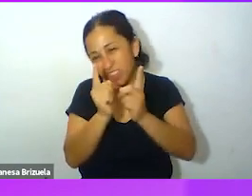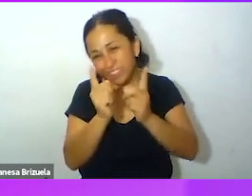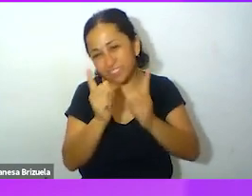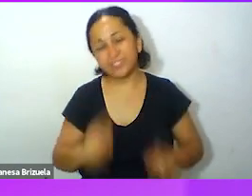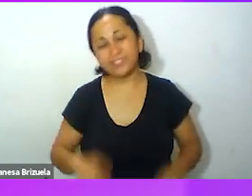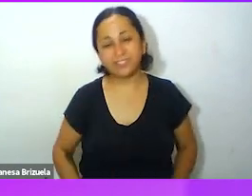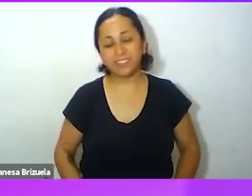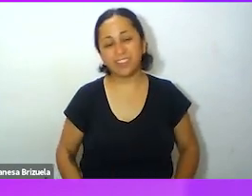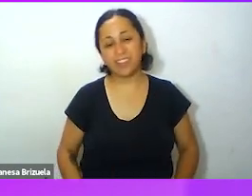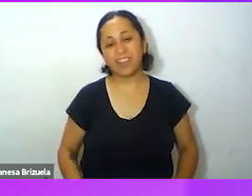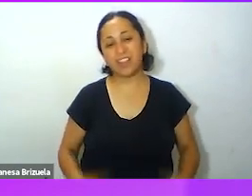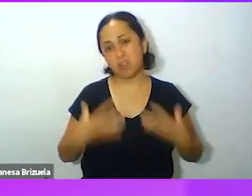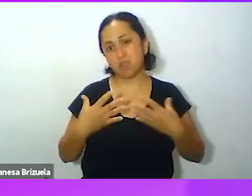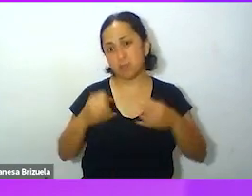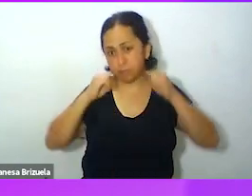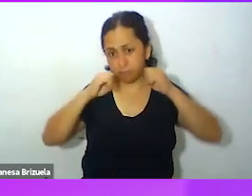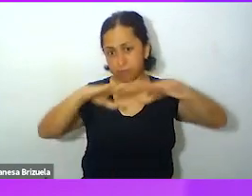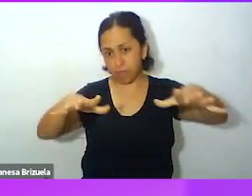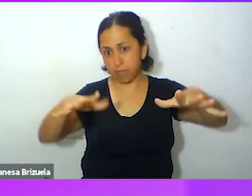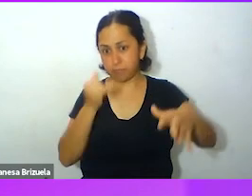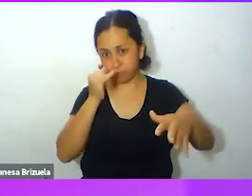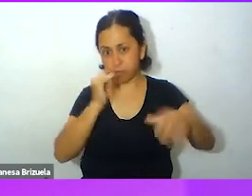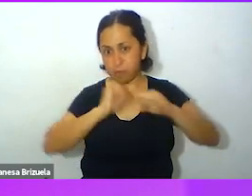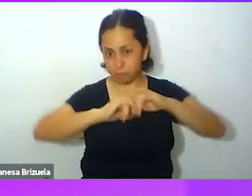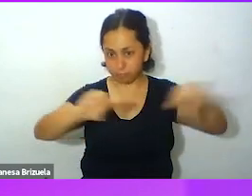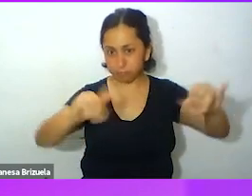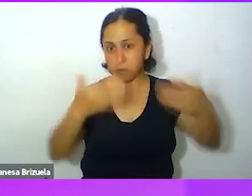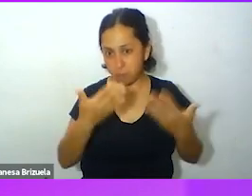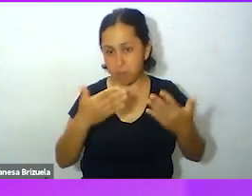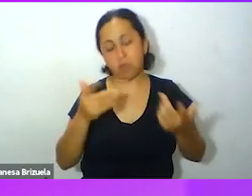videito que les puede servir para redes sociales